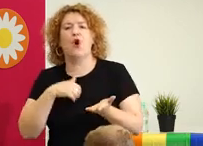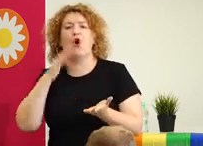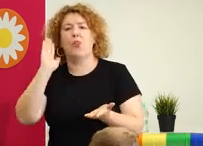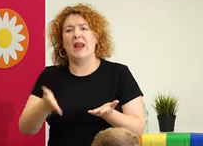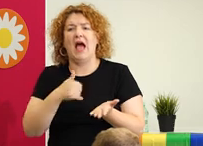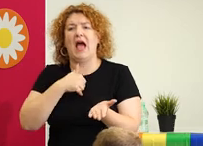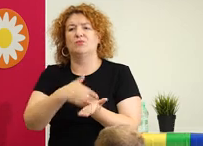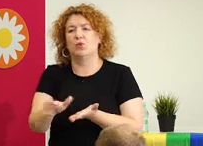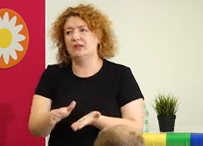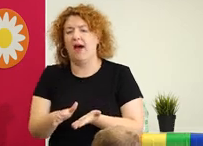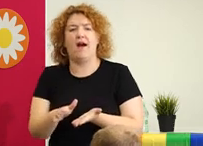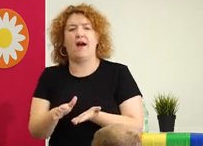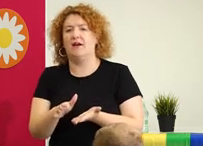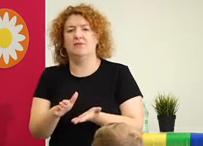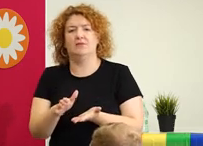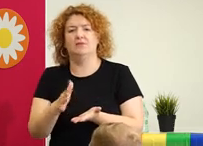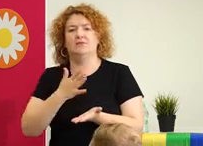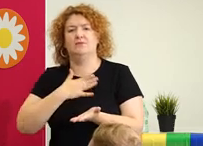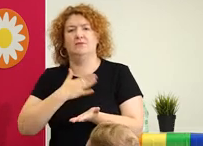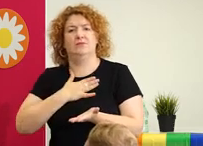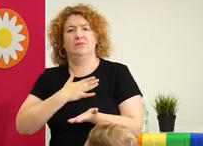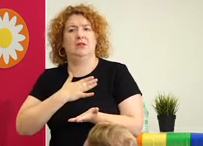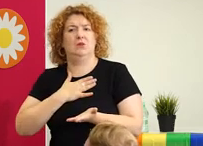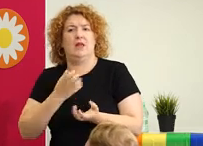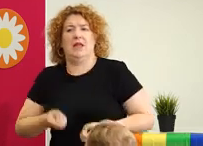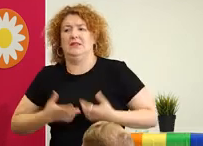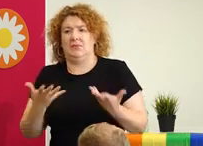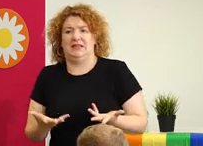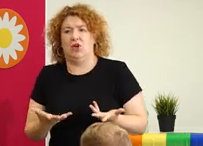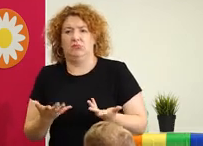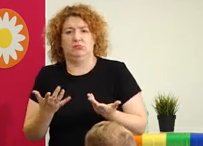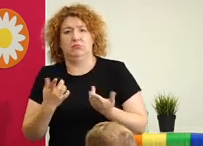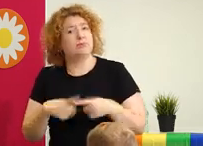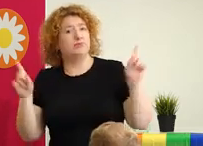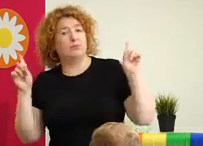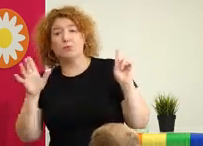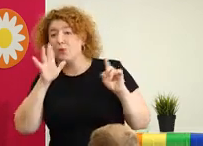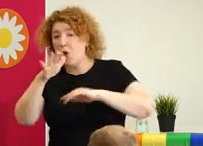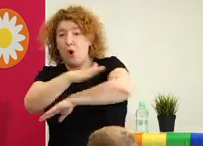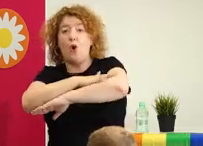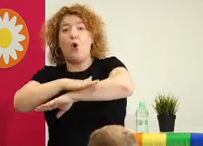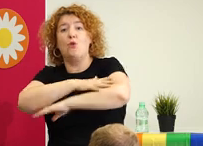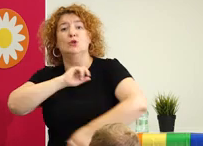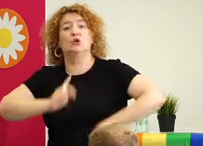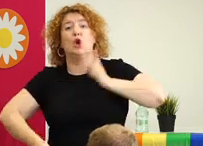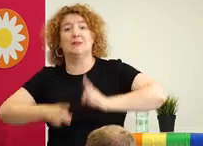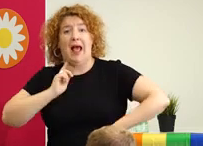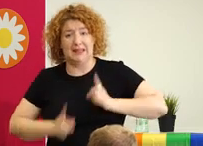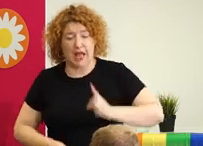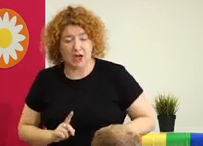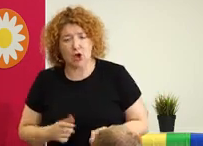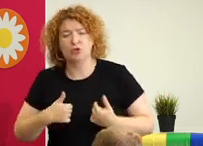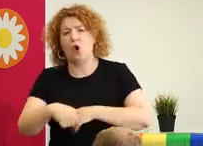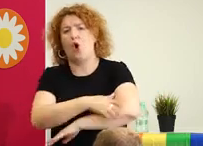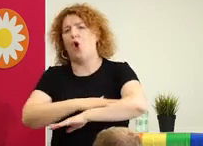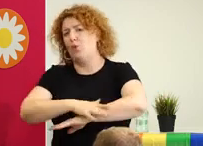con expulsar cualquier expresión femenina, porque también los gobiernos totalitarios, los